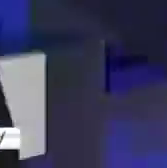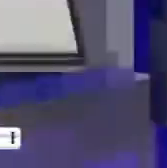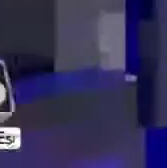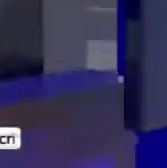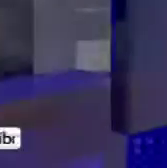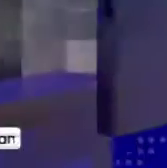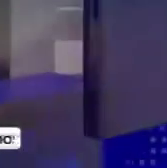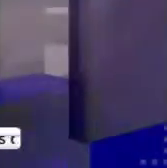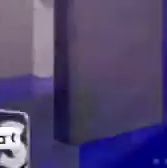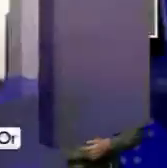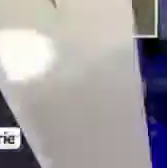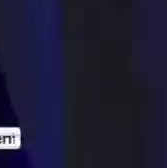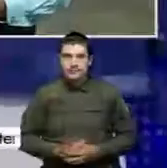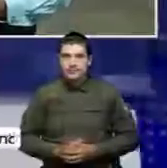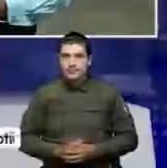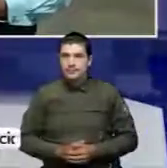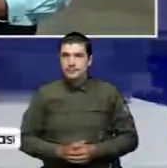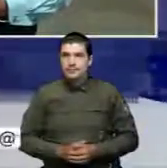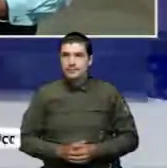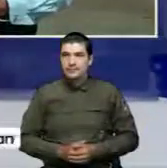Adelante.